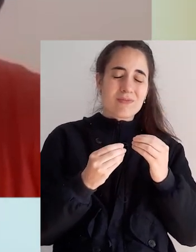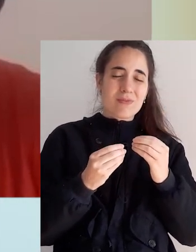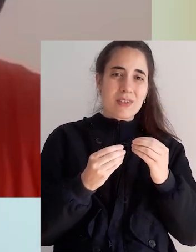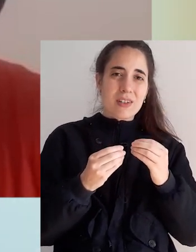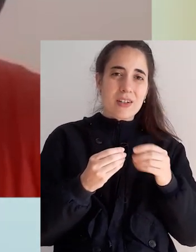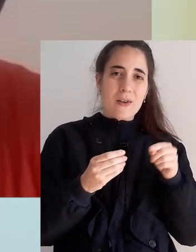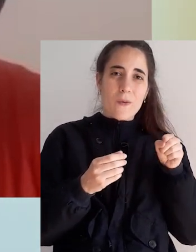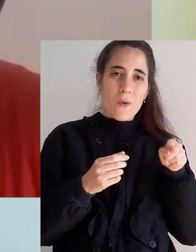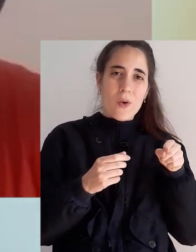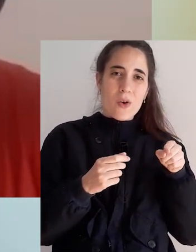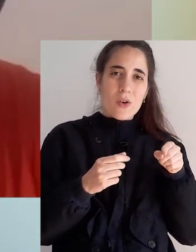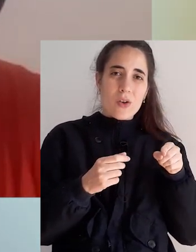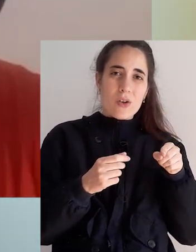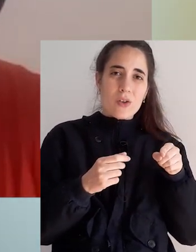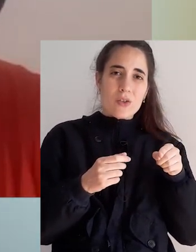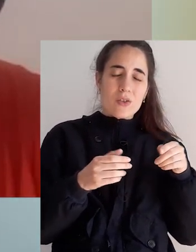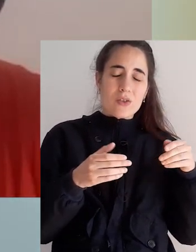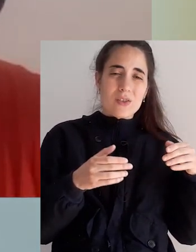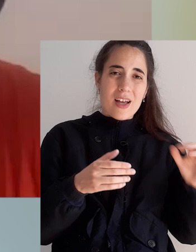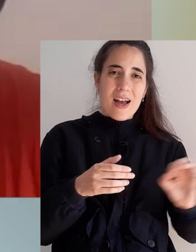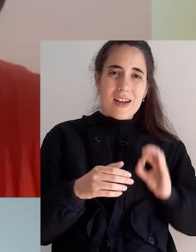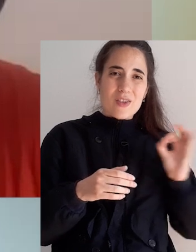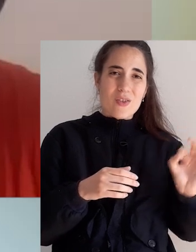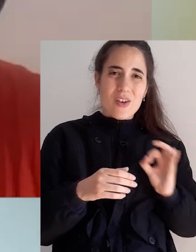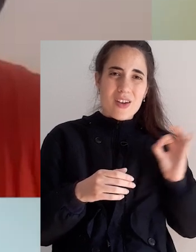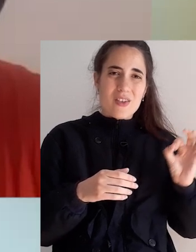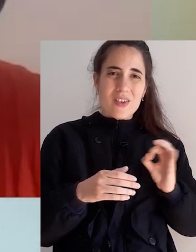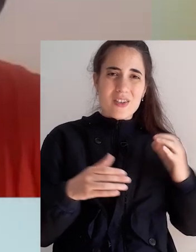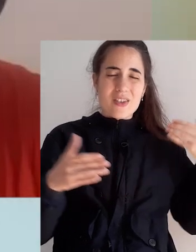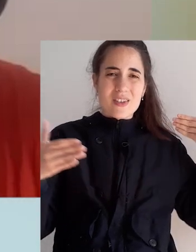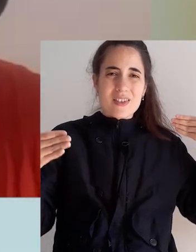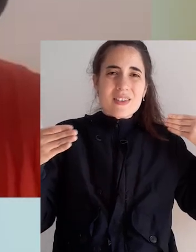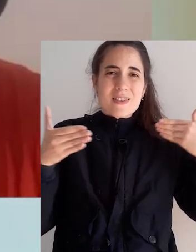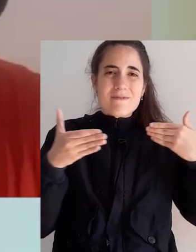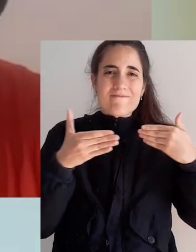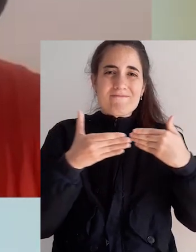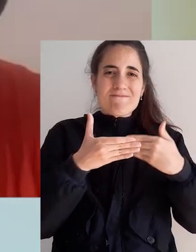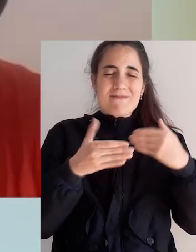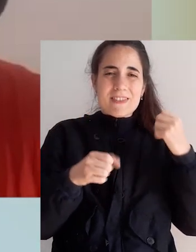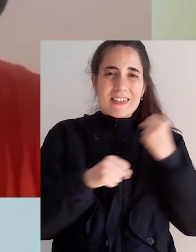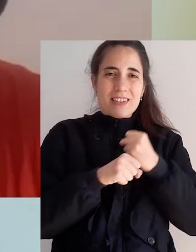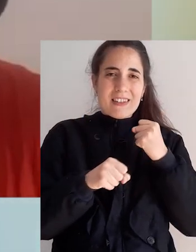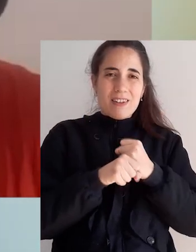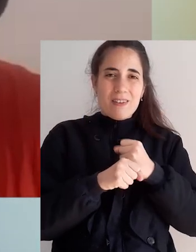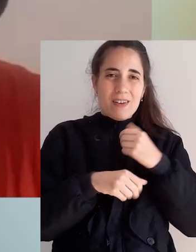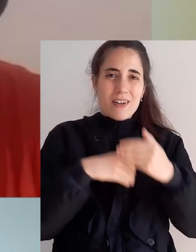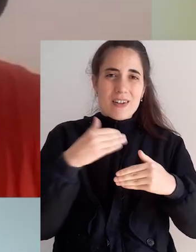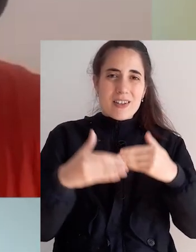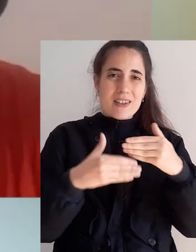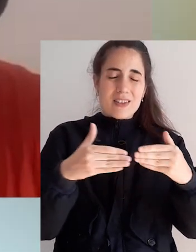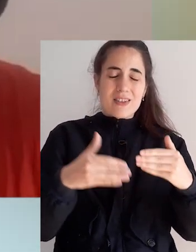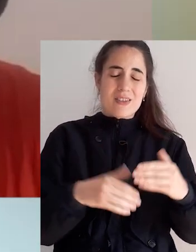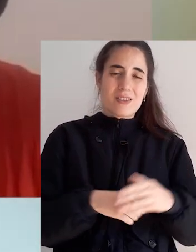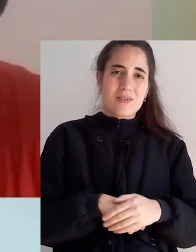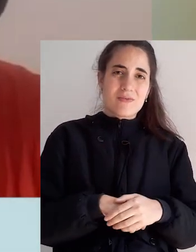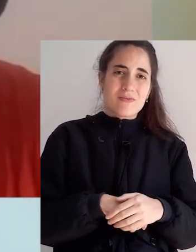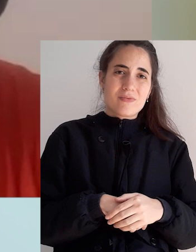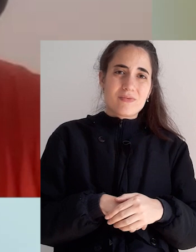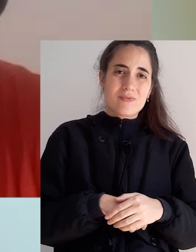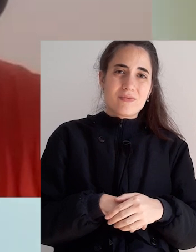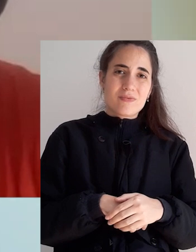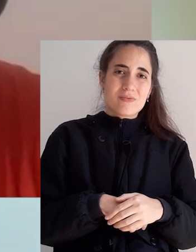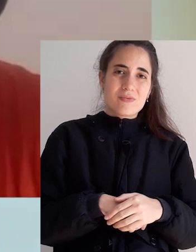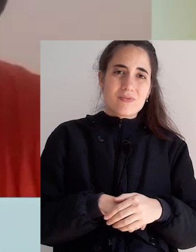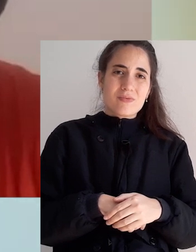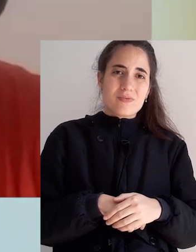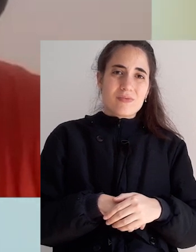entendido que en el marco de la presentación del proyecto de la Asignación Universal por Discapacidad, estuviste